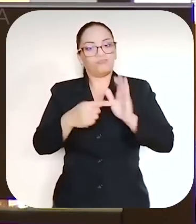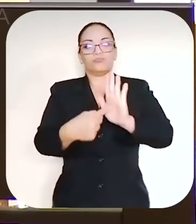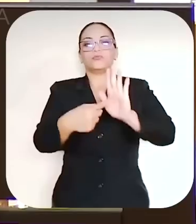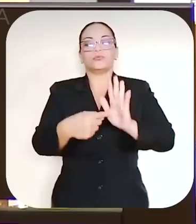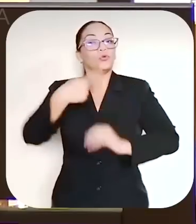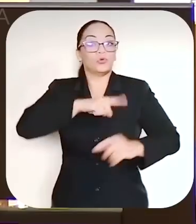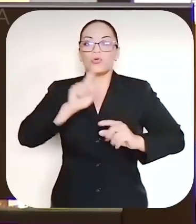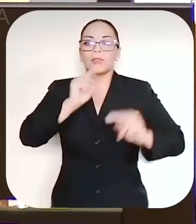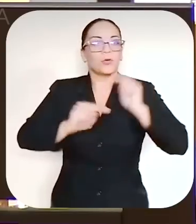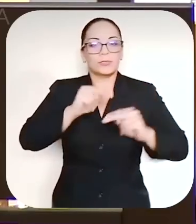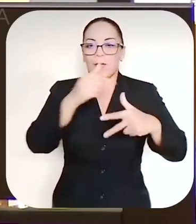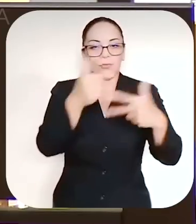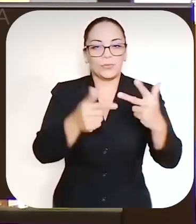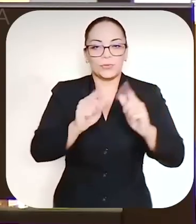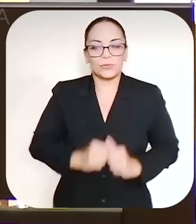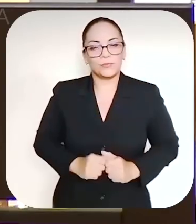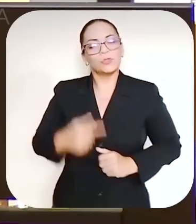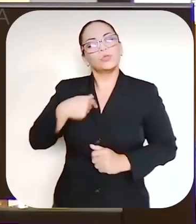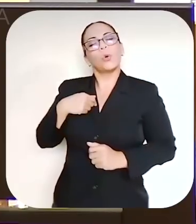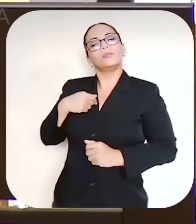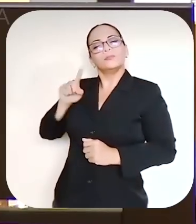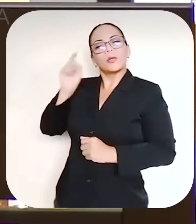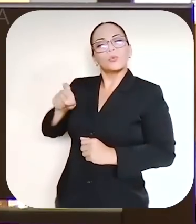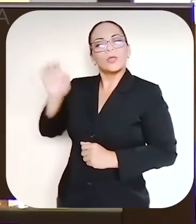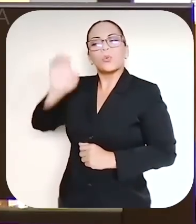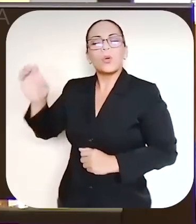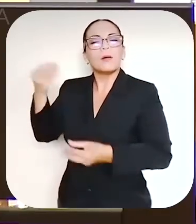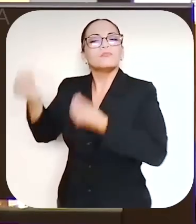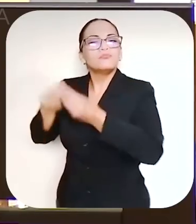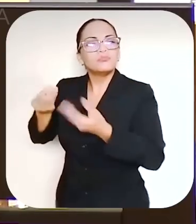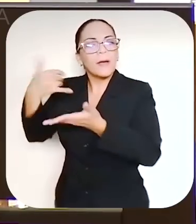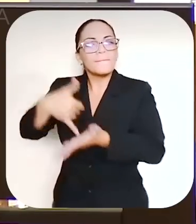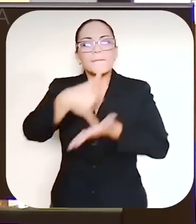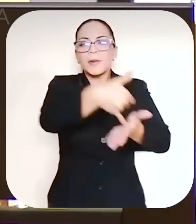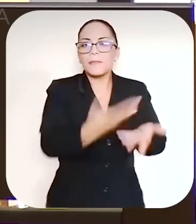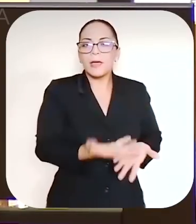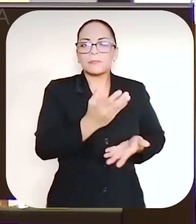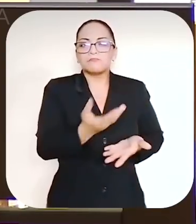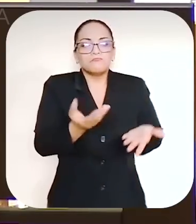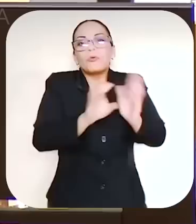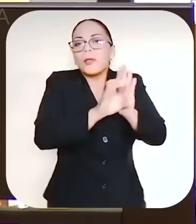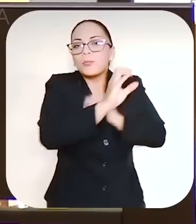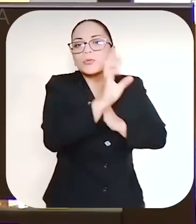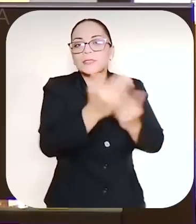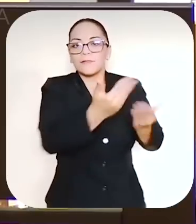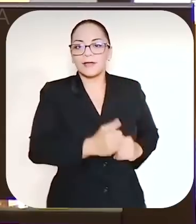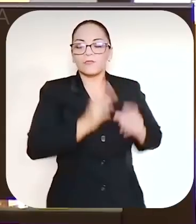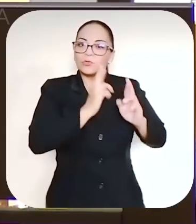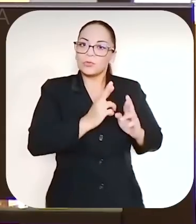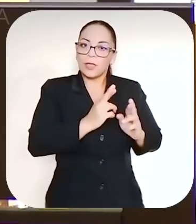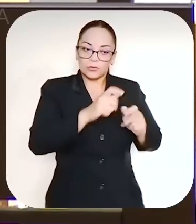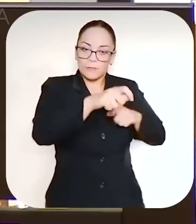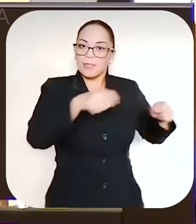ni negociables me pregunto qué hará Europa para premiar resultados